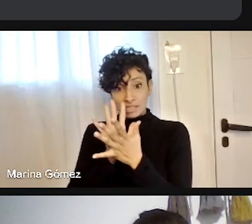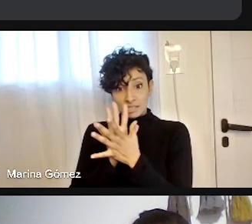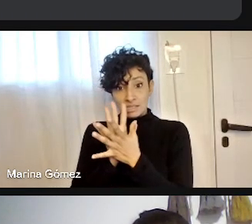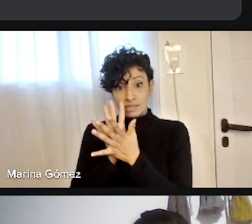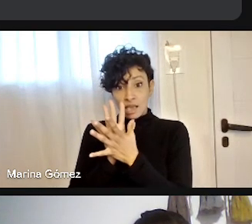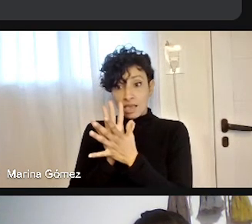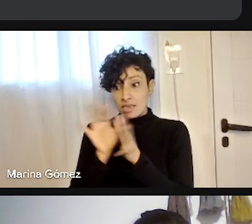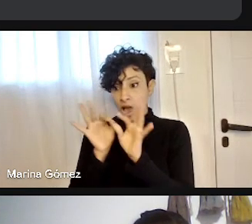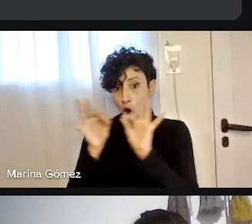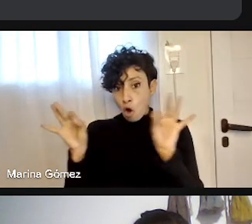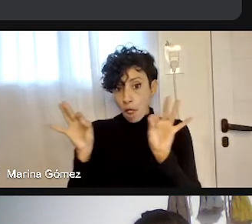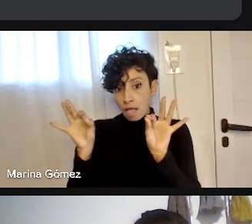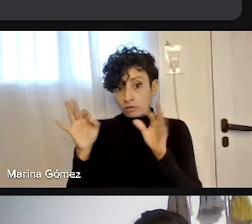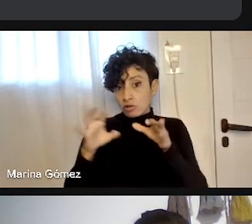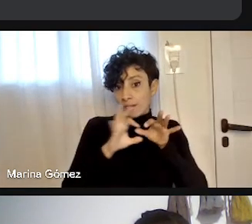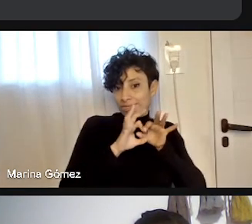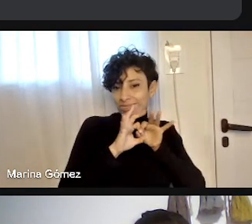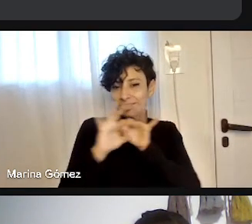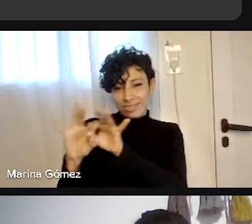estamos enseñando.